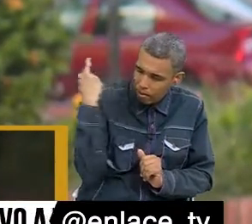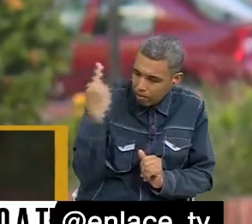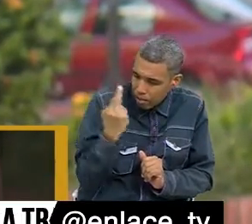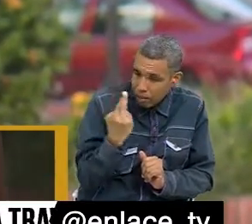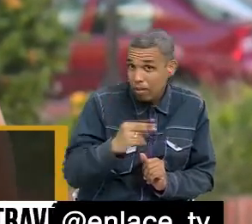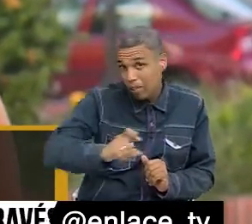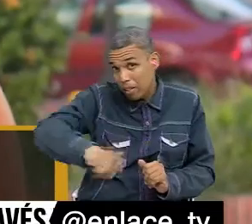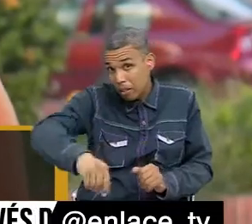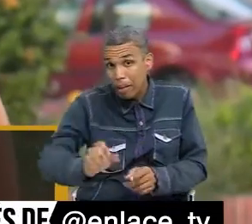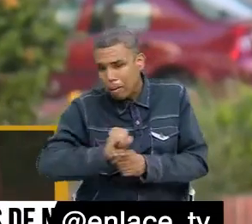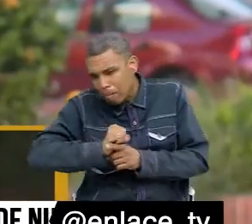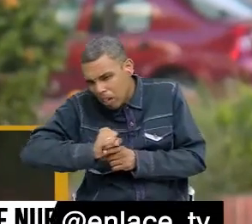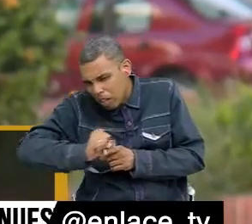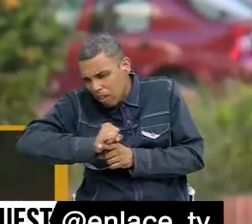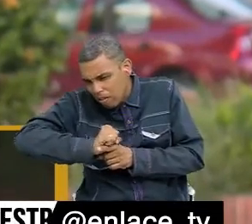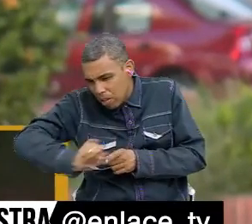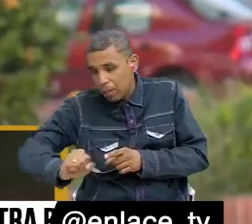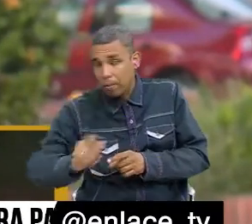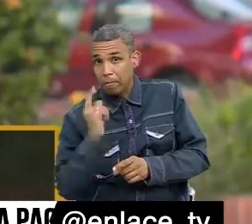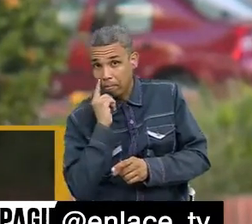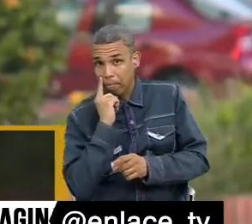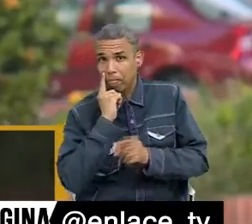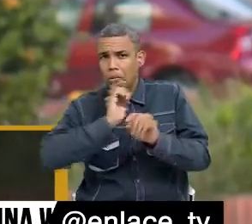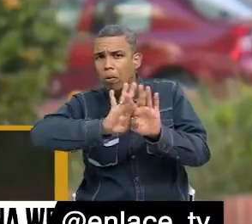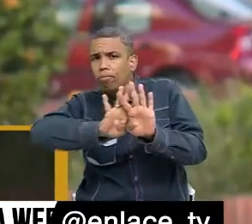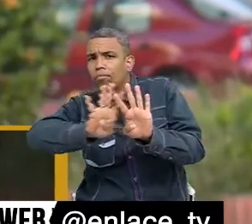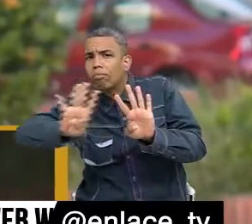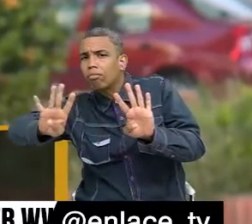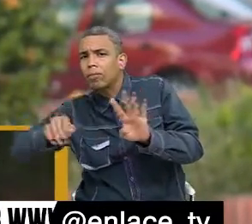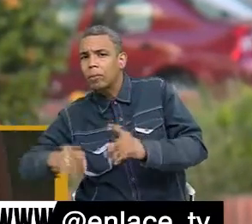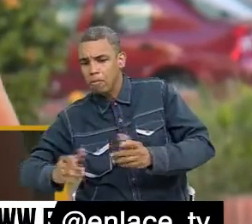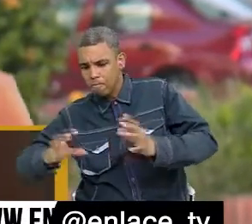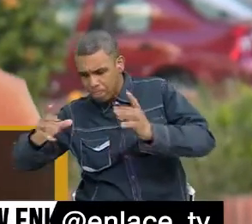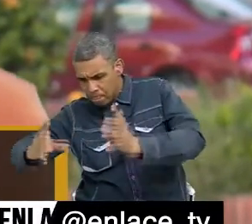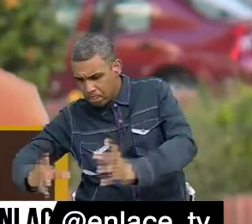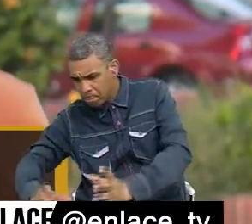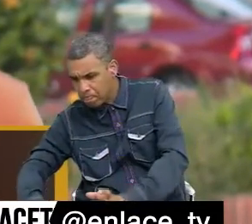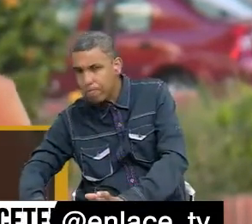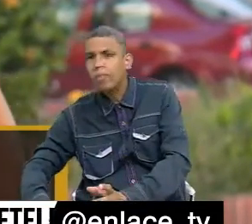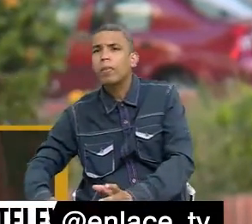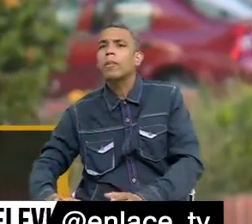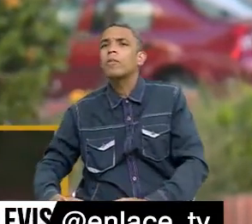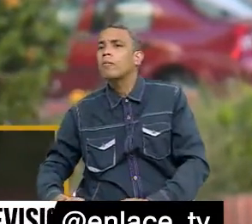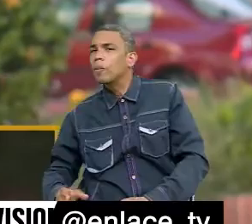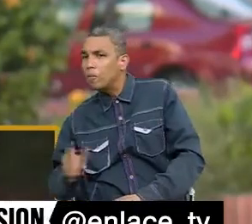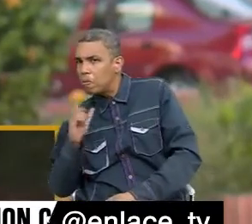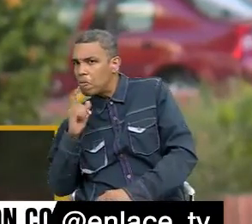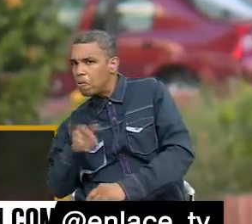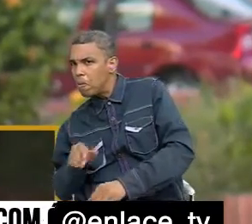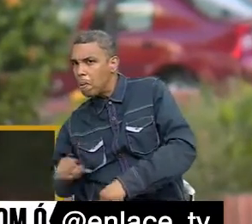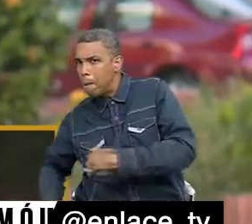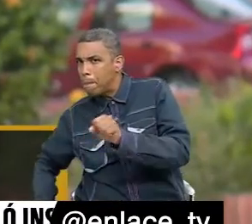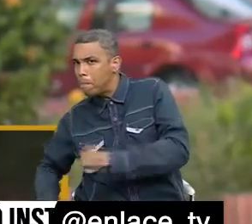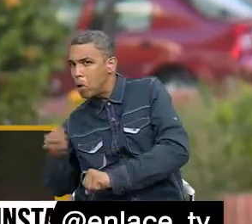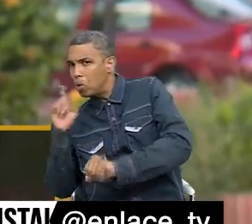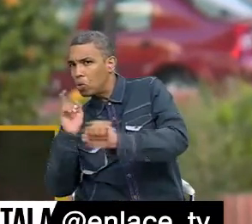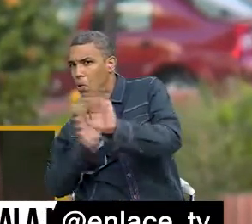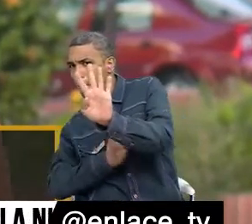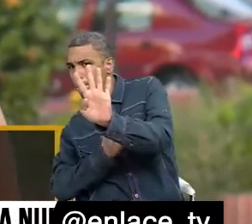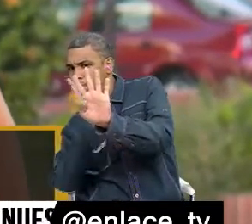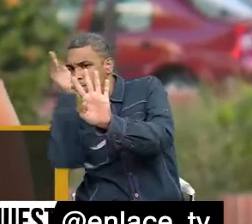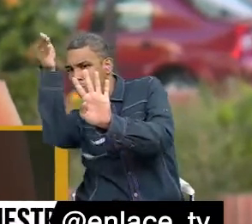de los entrenamientos. Por fortuna al cuerpo técnico le gusta bastante trabajarlo previo al partido, entonces es algo que lo fortalece a uno,